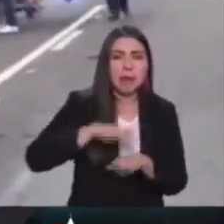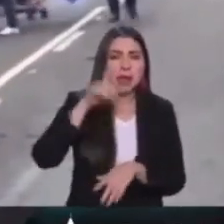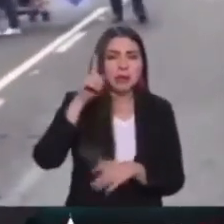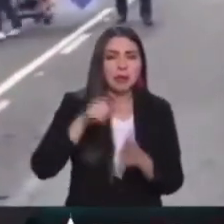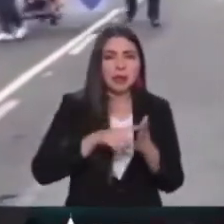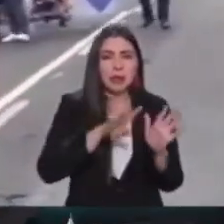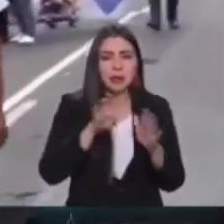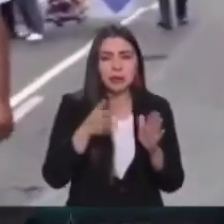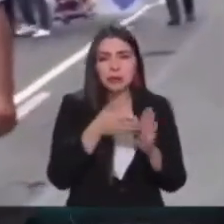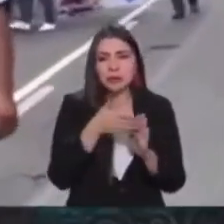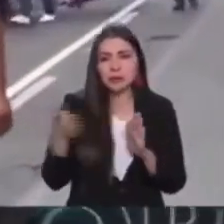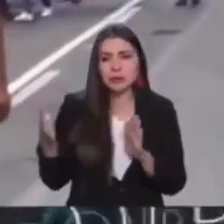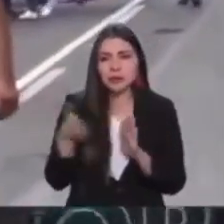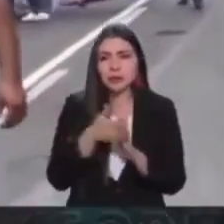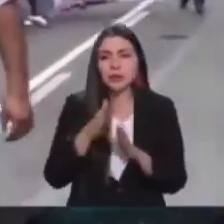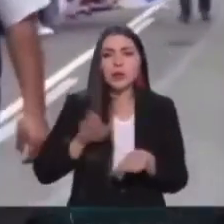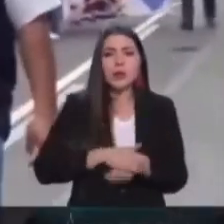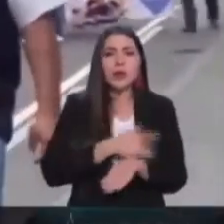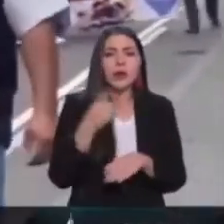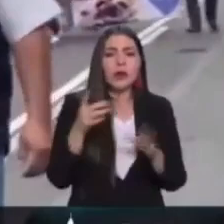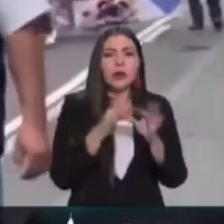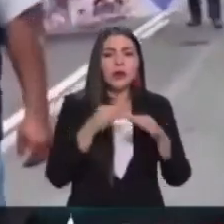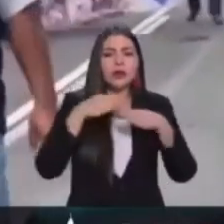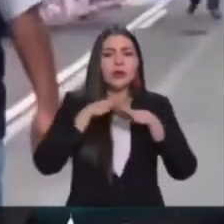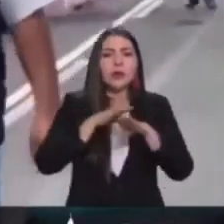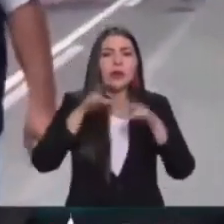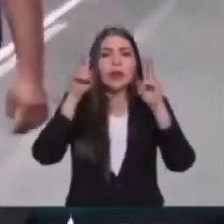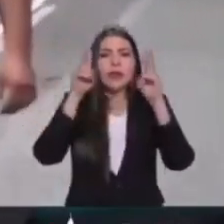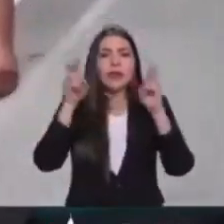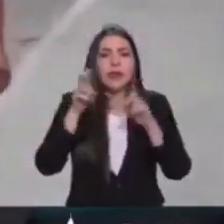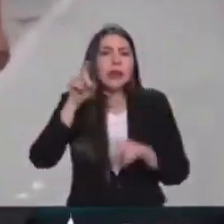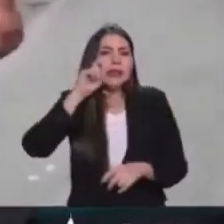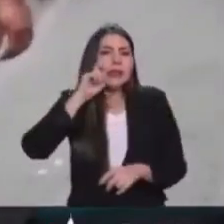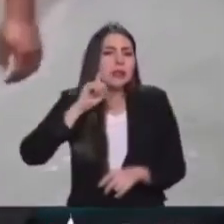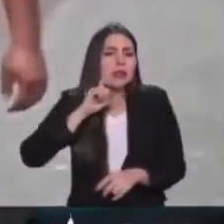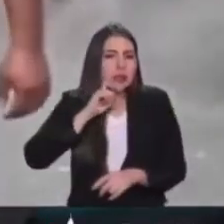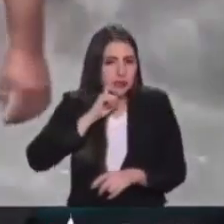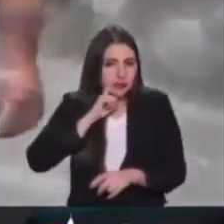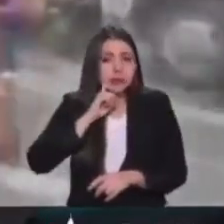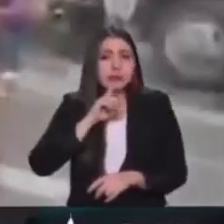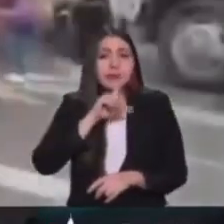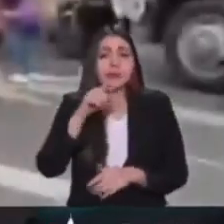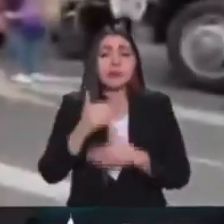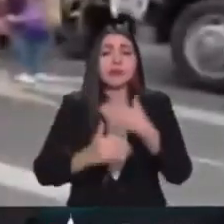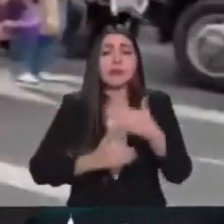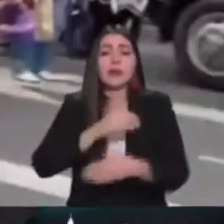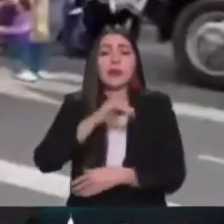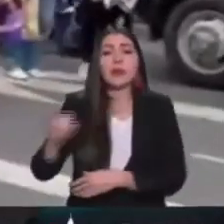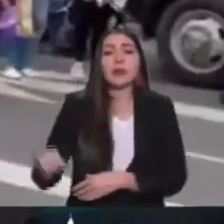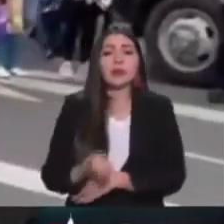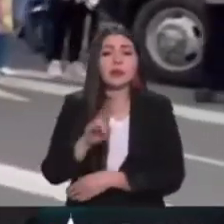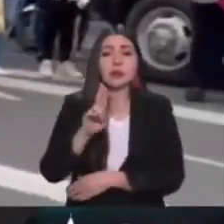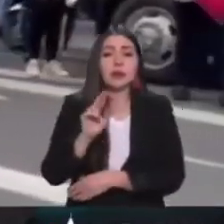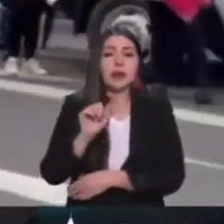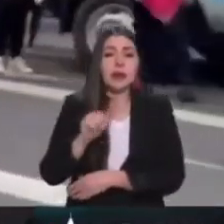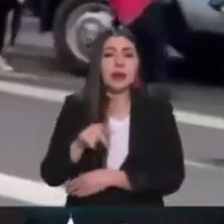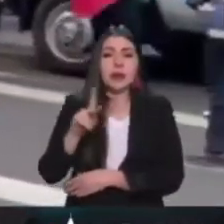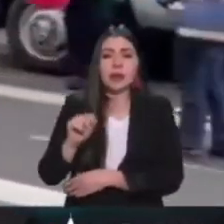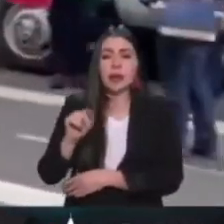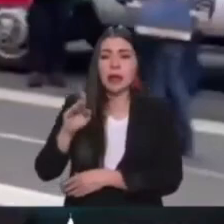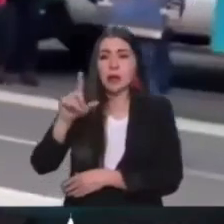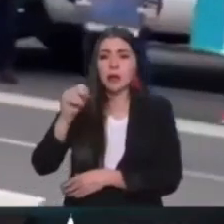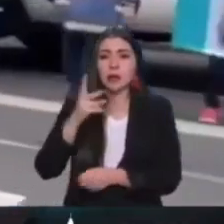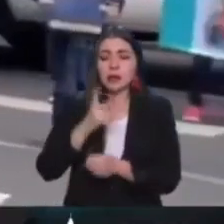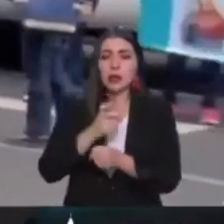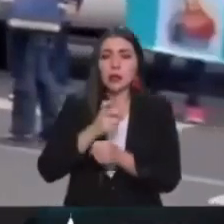de entrar en la moral sexual. Y en el pontificado Juan Pablo II se vuelve el tema central, el tema de